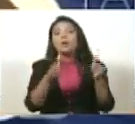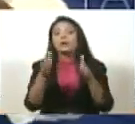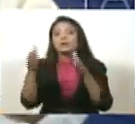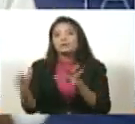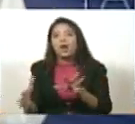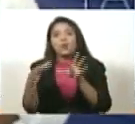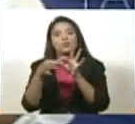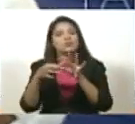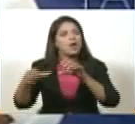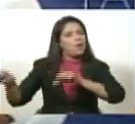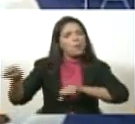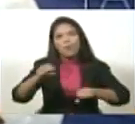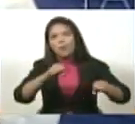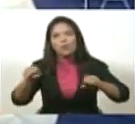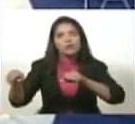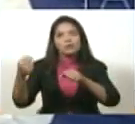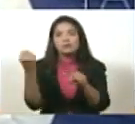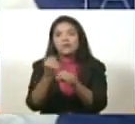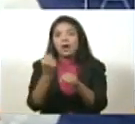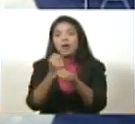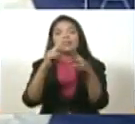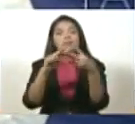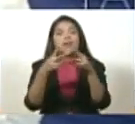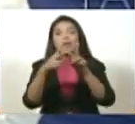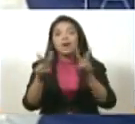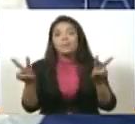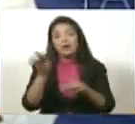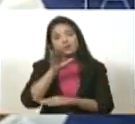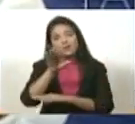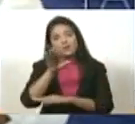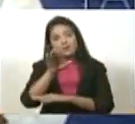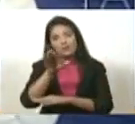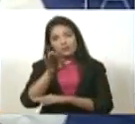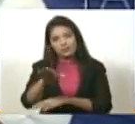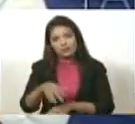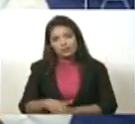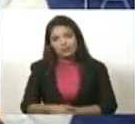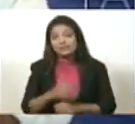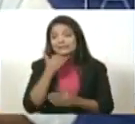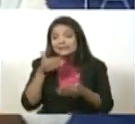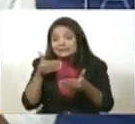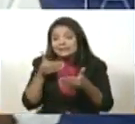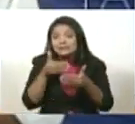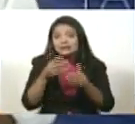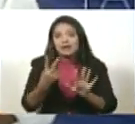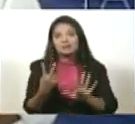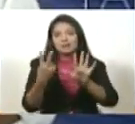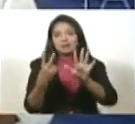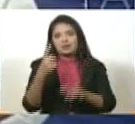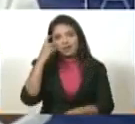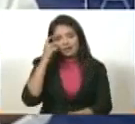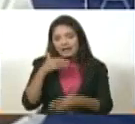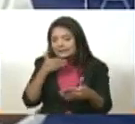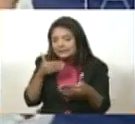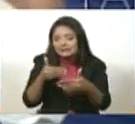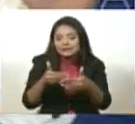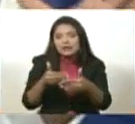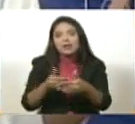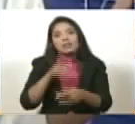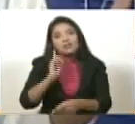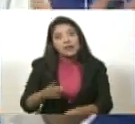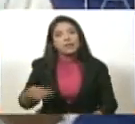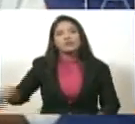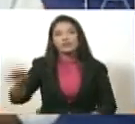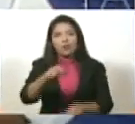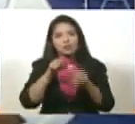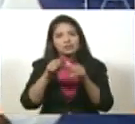a movilizar en función de la paz y del futuro. Quedan 7 días. En estos 7 días vamos a